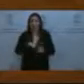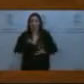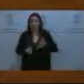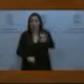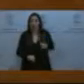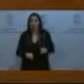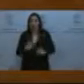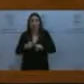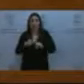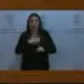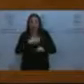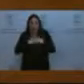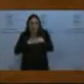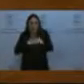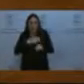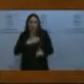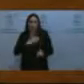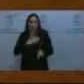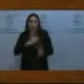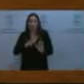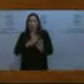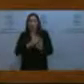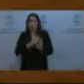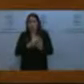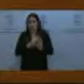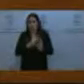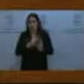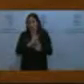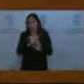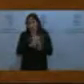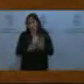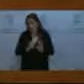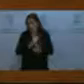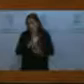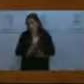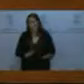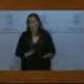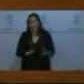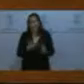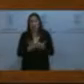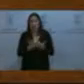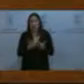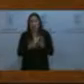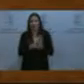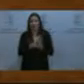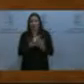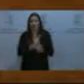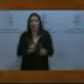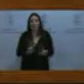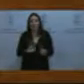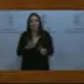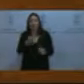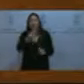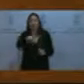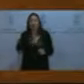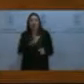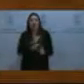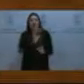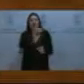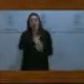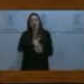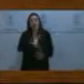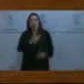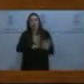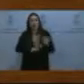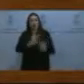bienes. Y la cuarta y última punto de la proposición no de ley es su presencia en los órganos de todos los grupos